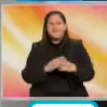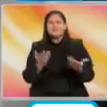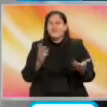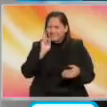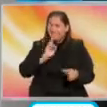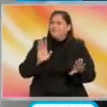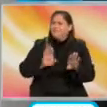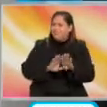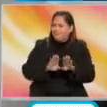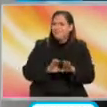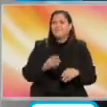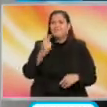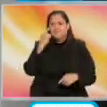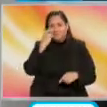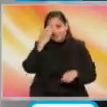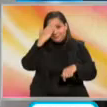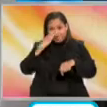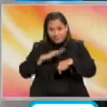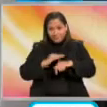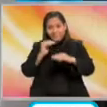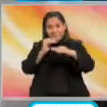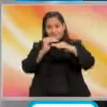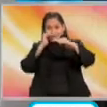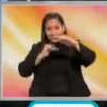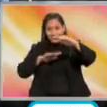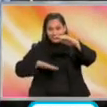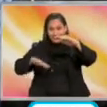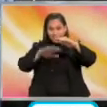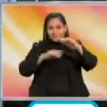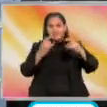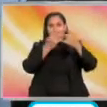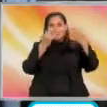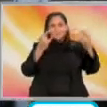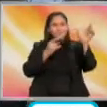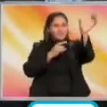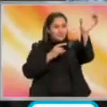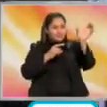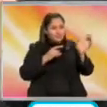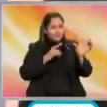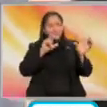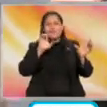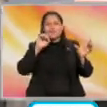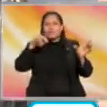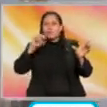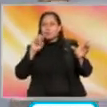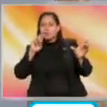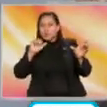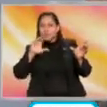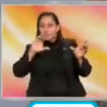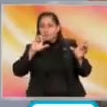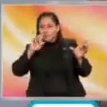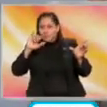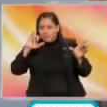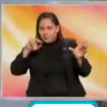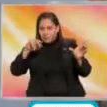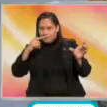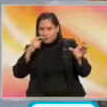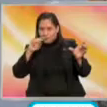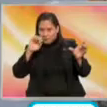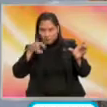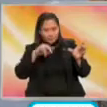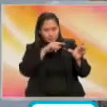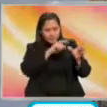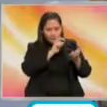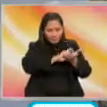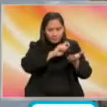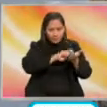ver. Bueno, Memorias de Abajo es el título de una novela que escribió Leonora Carrington. Ajá. Nosotros tomamos este título porque nos